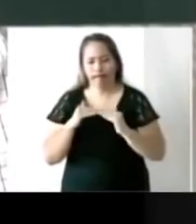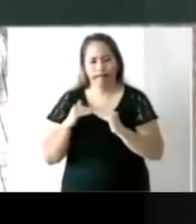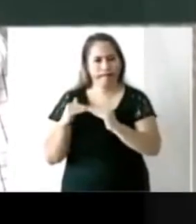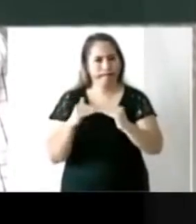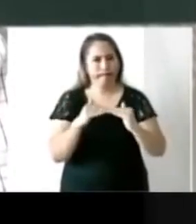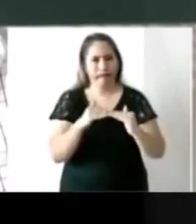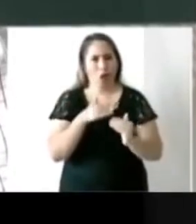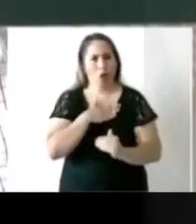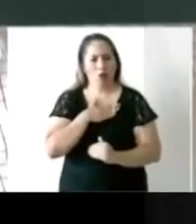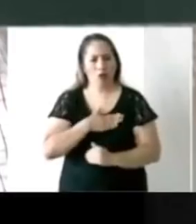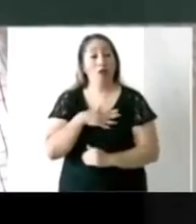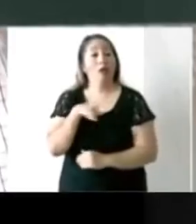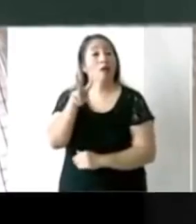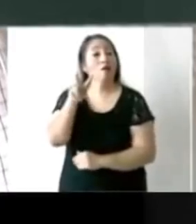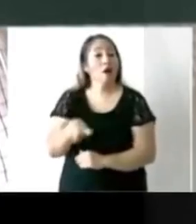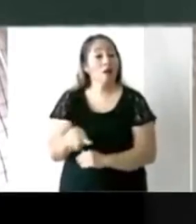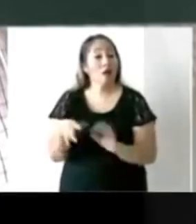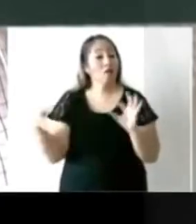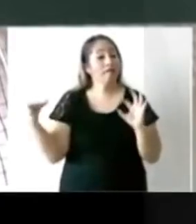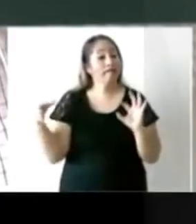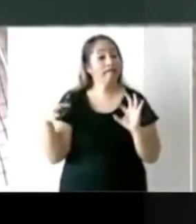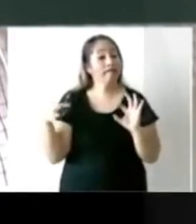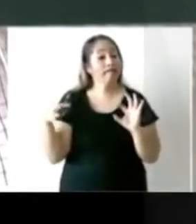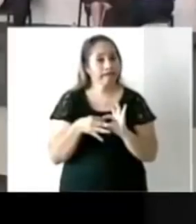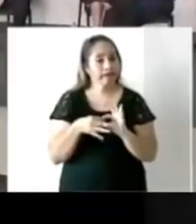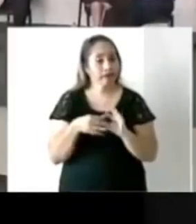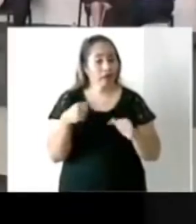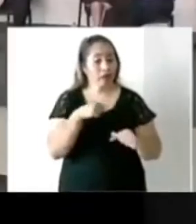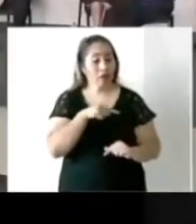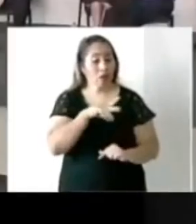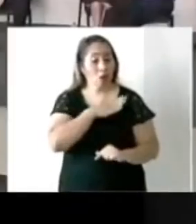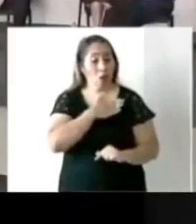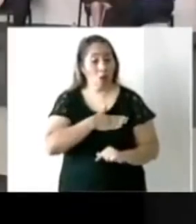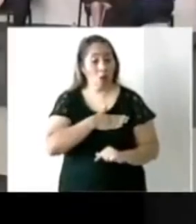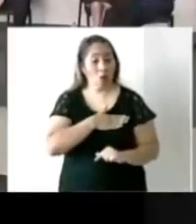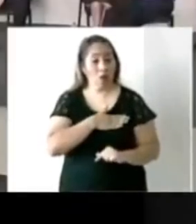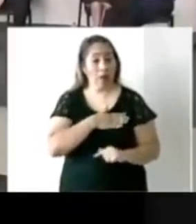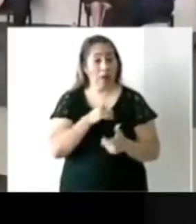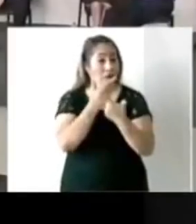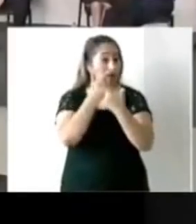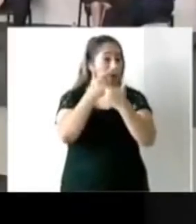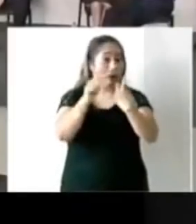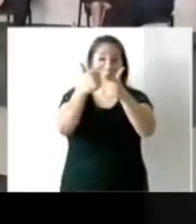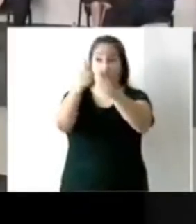justicia y la verdad que nos va a hacer libres siempre.